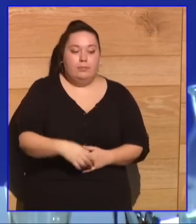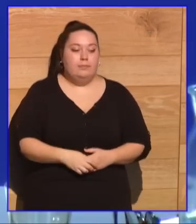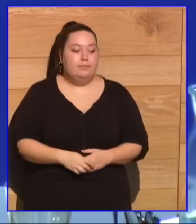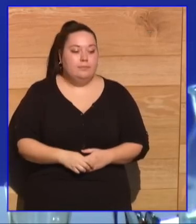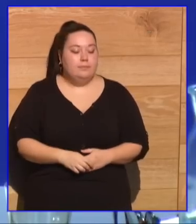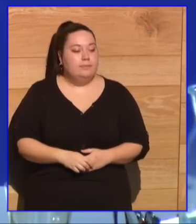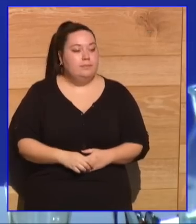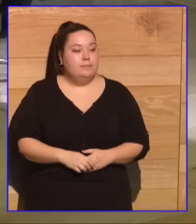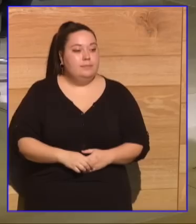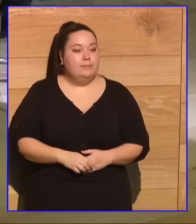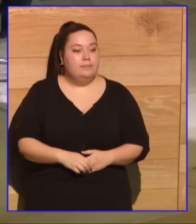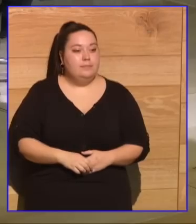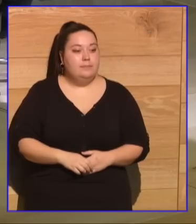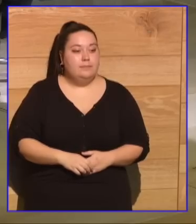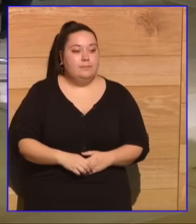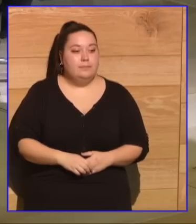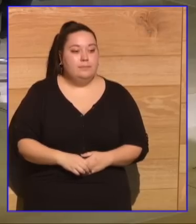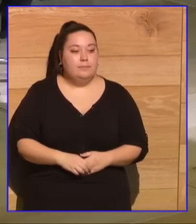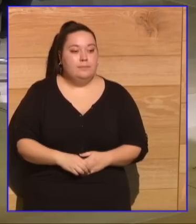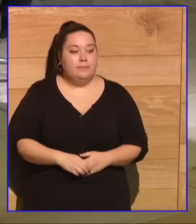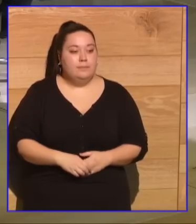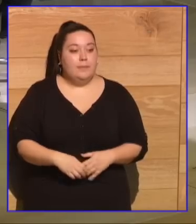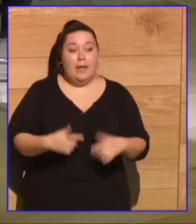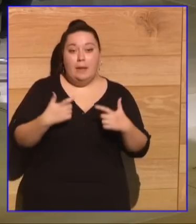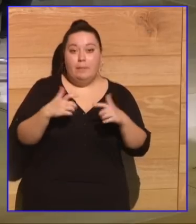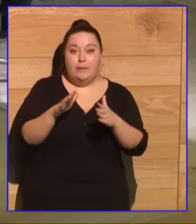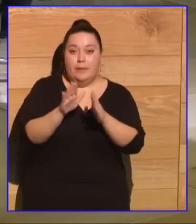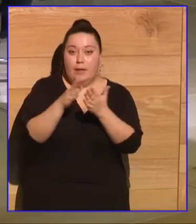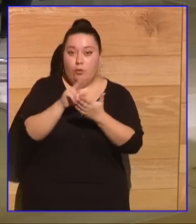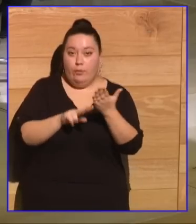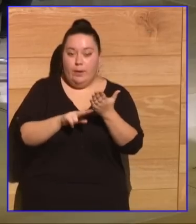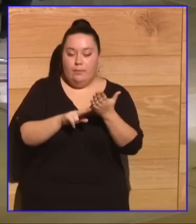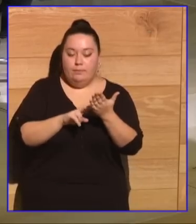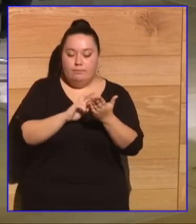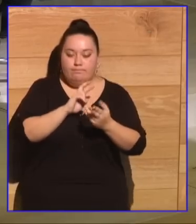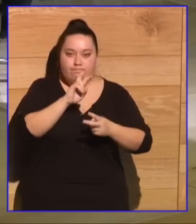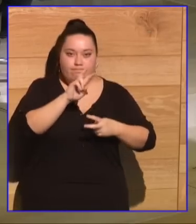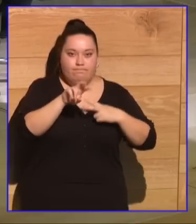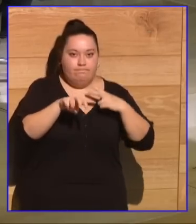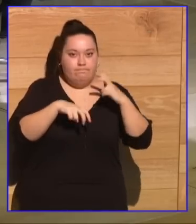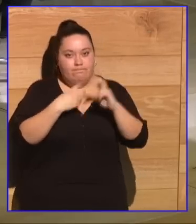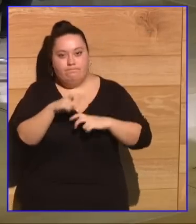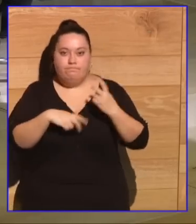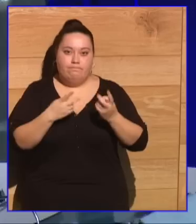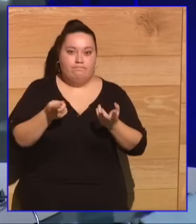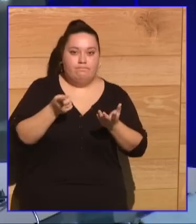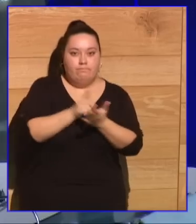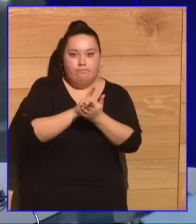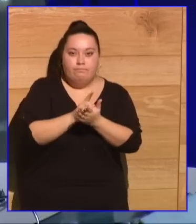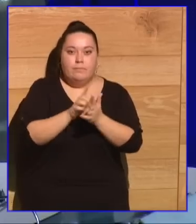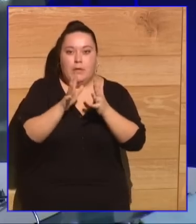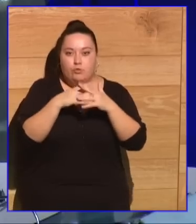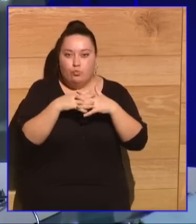Efectivamente. En fin, parte de esta novela, él la reestructura de una forma muy, muy sabia,